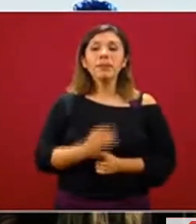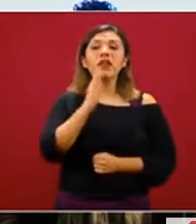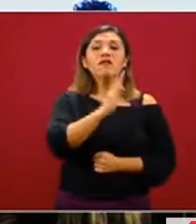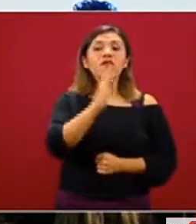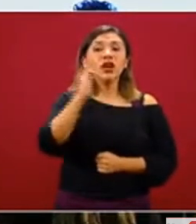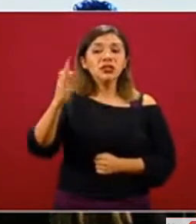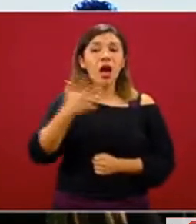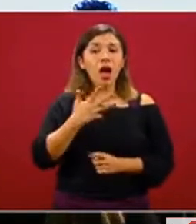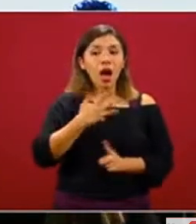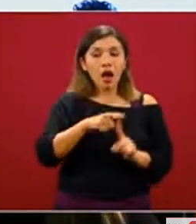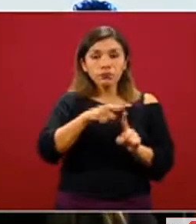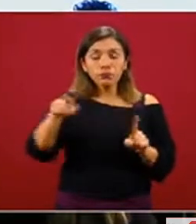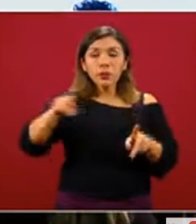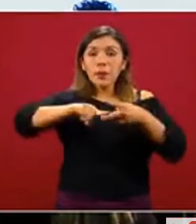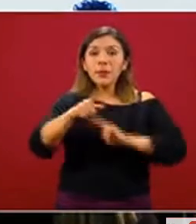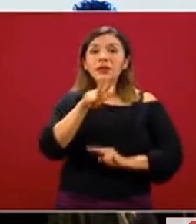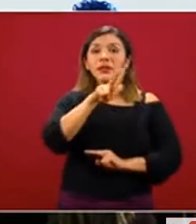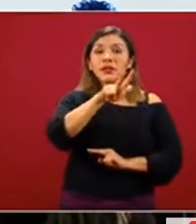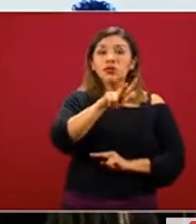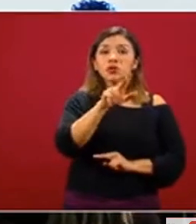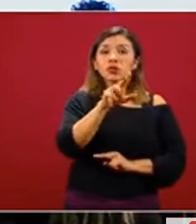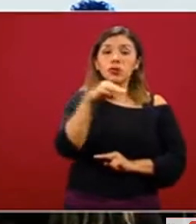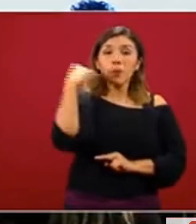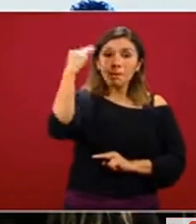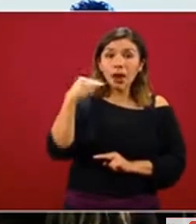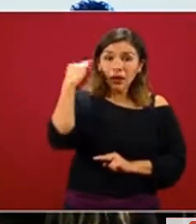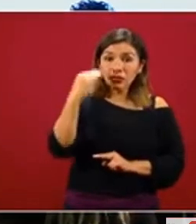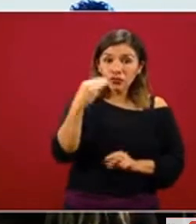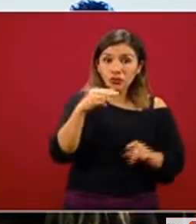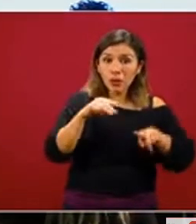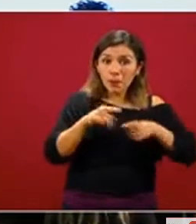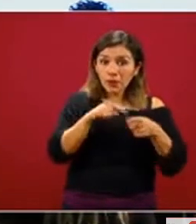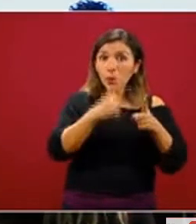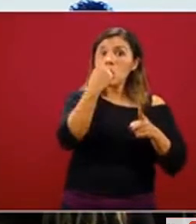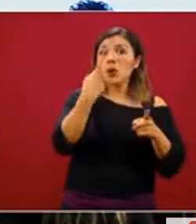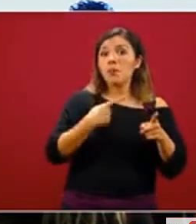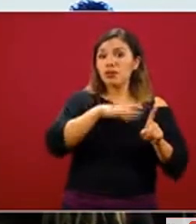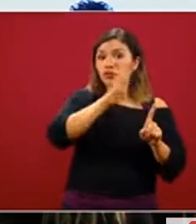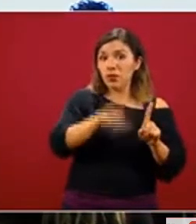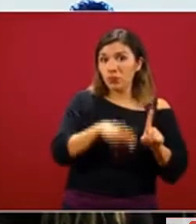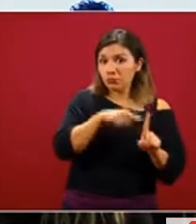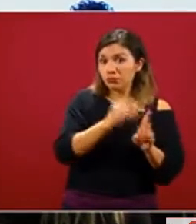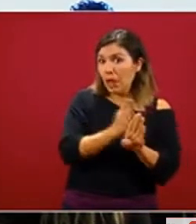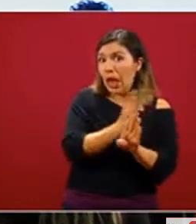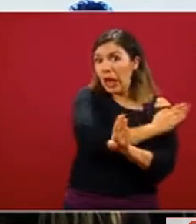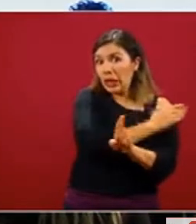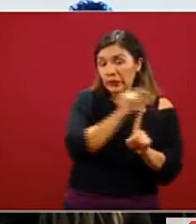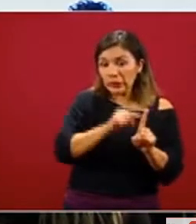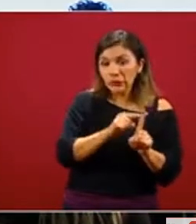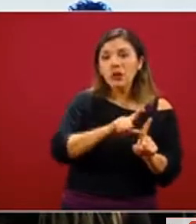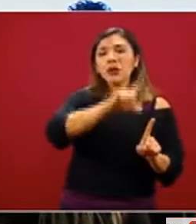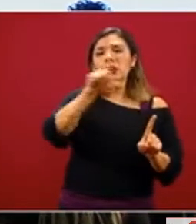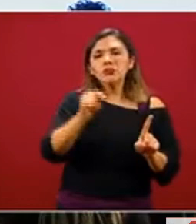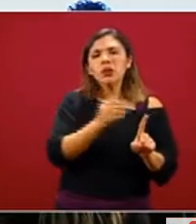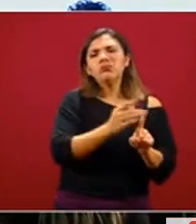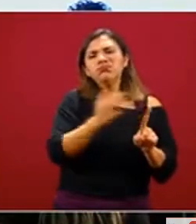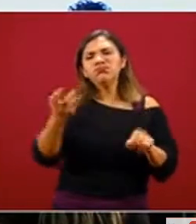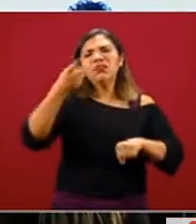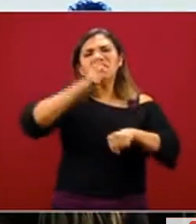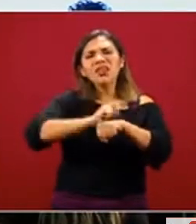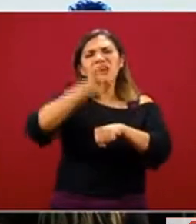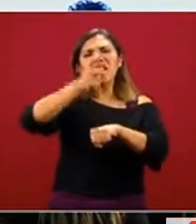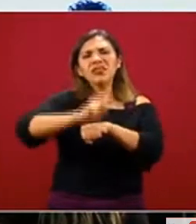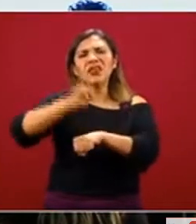fechas, empezando por el 18 de marzo, tenemos una muerte ahí, fue la más temprana, y después tenemos todas las que han